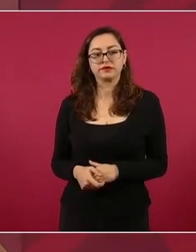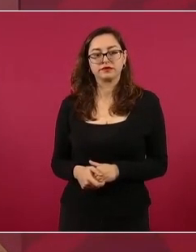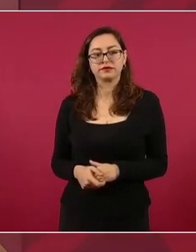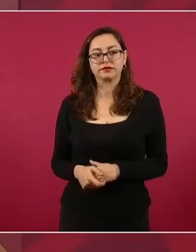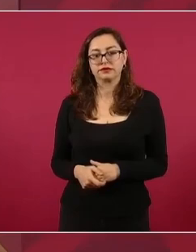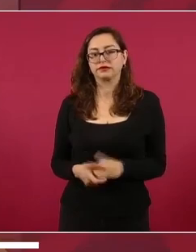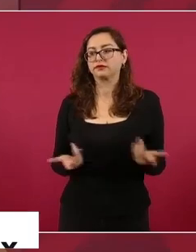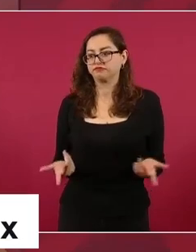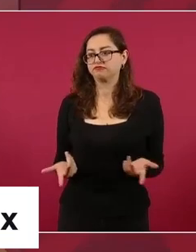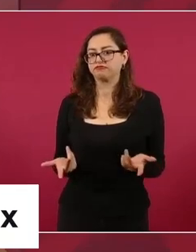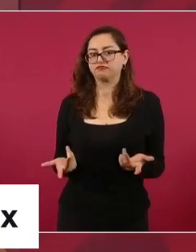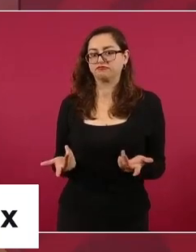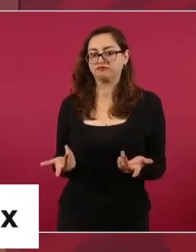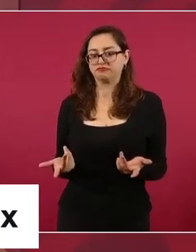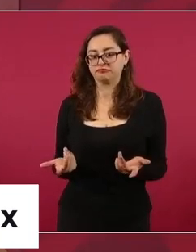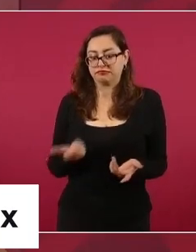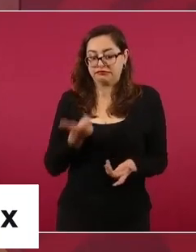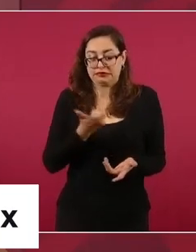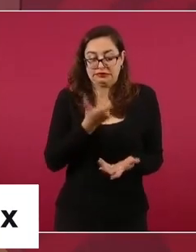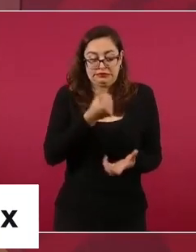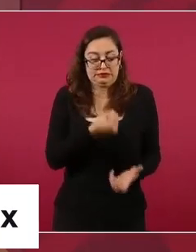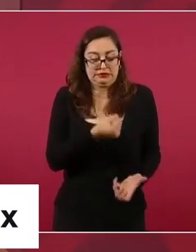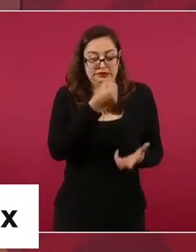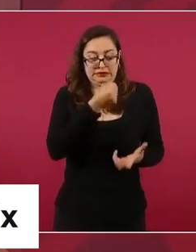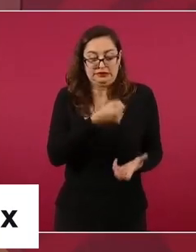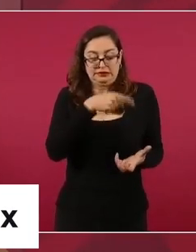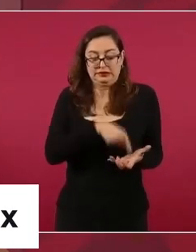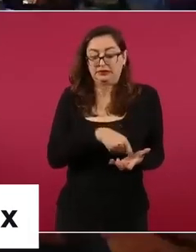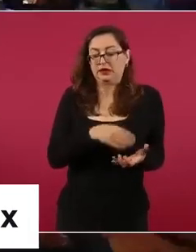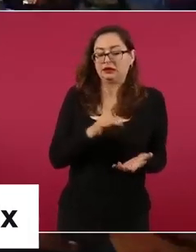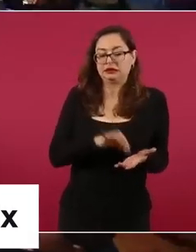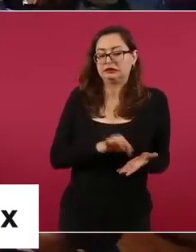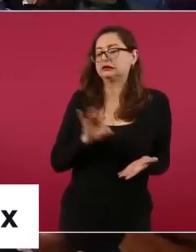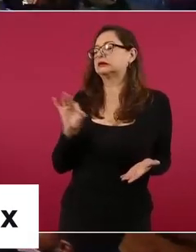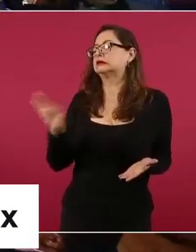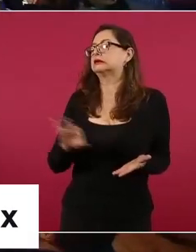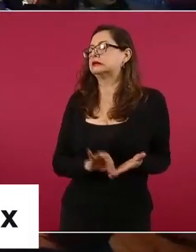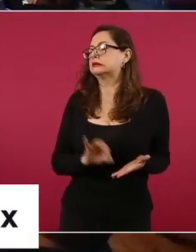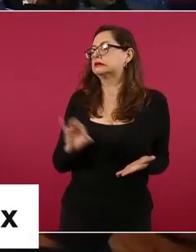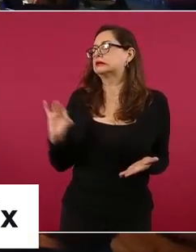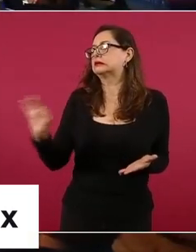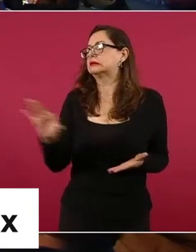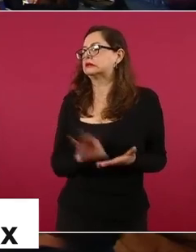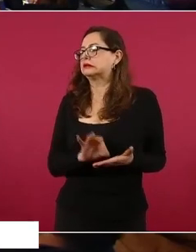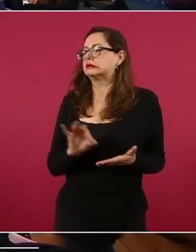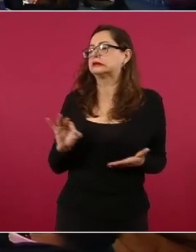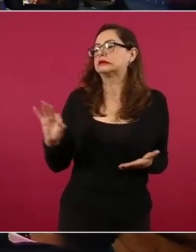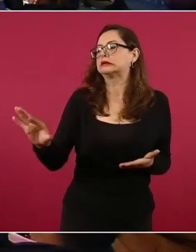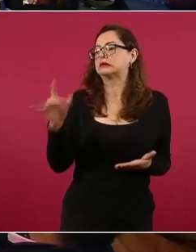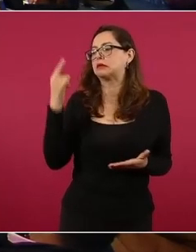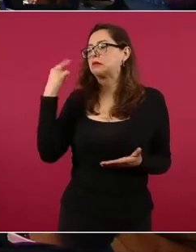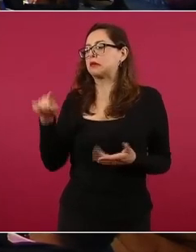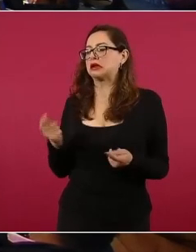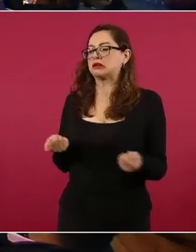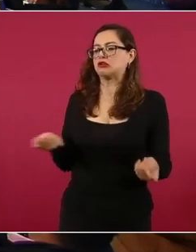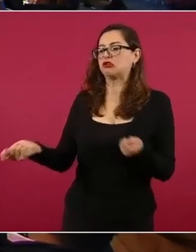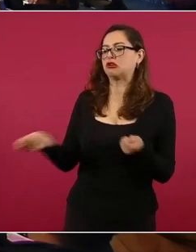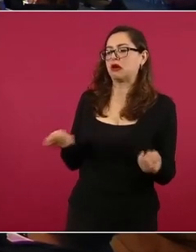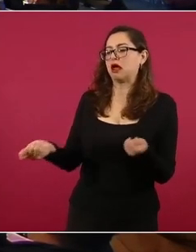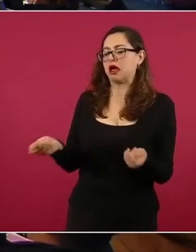Y utilizar el dinero del presupuesto, como lo hizo Fox para imponer a Calderón.